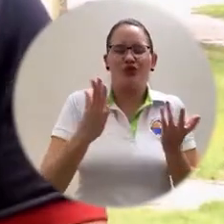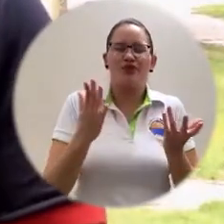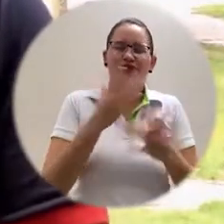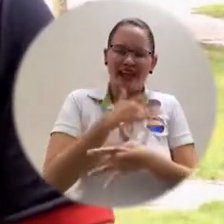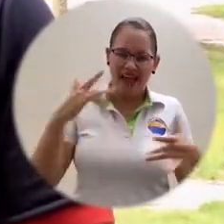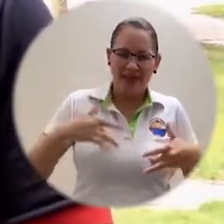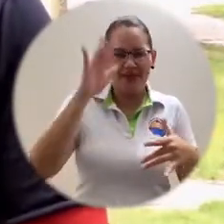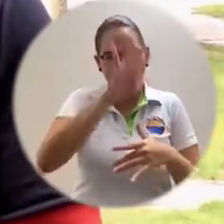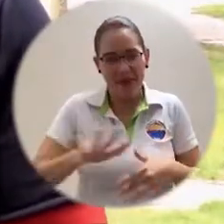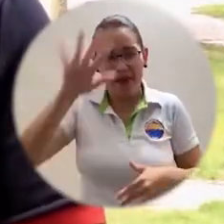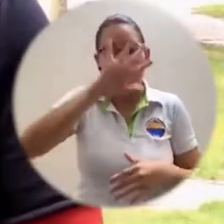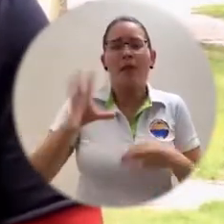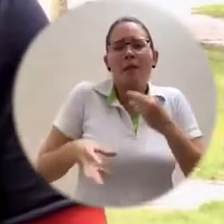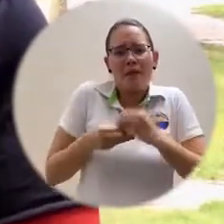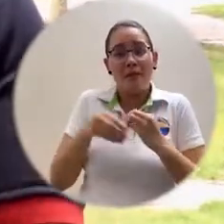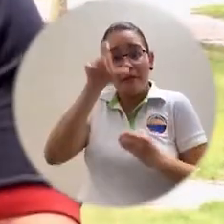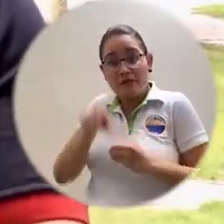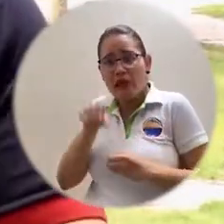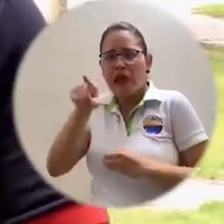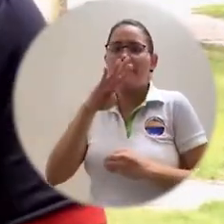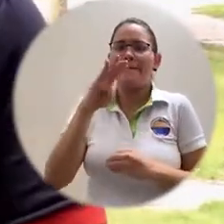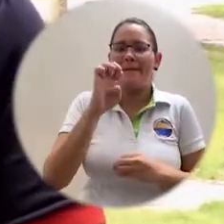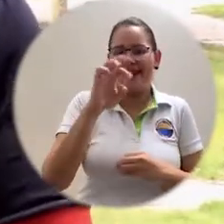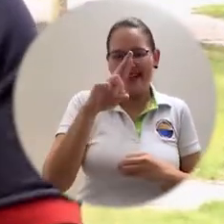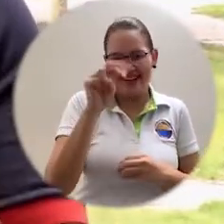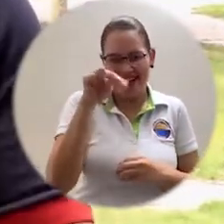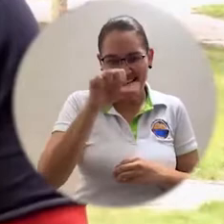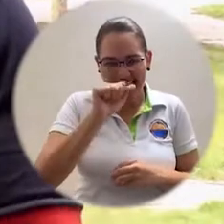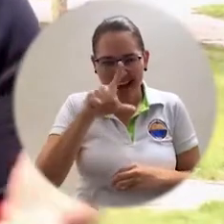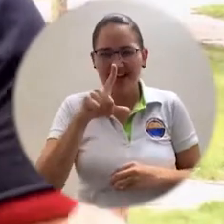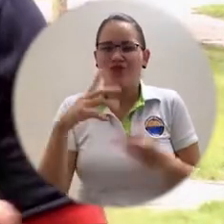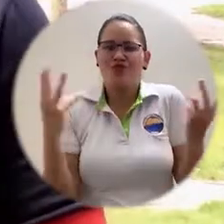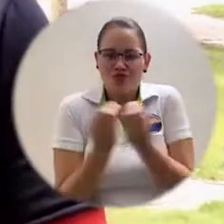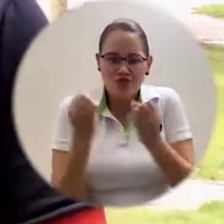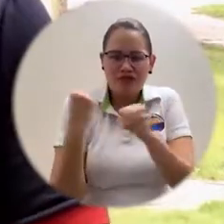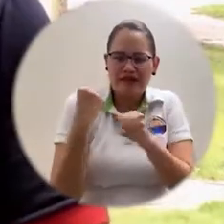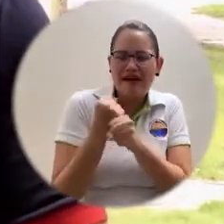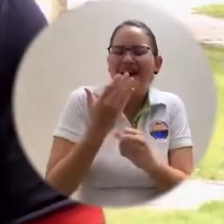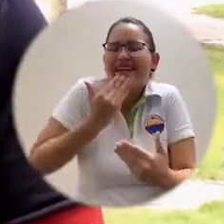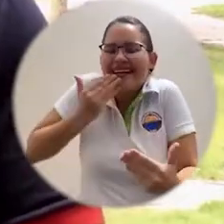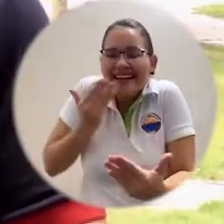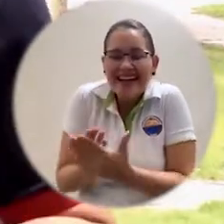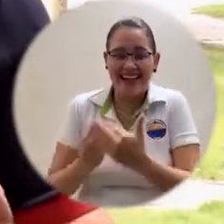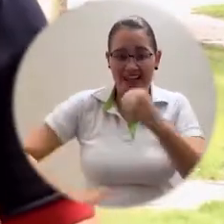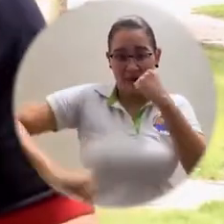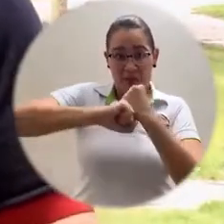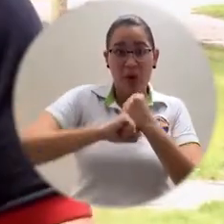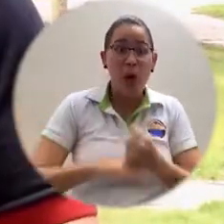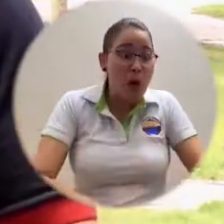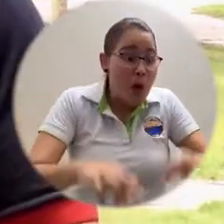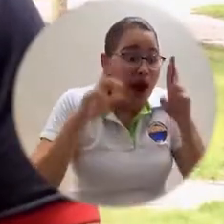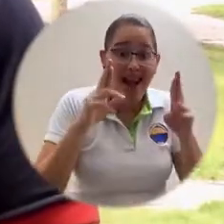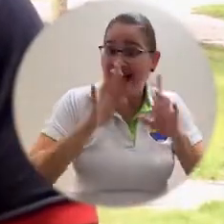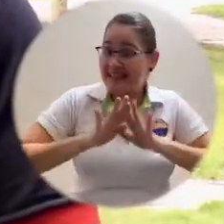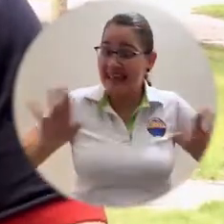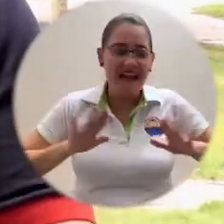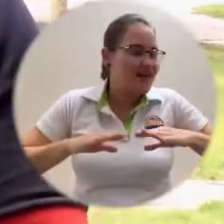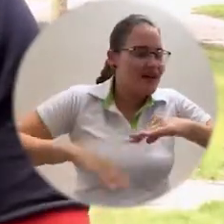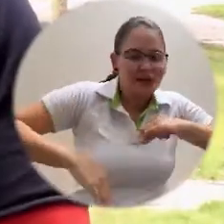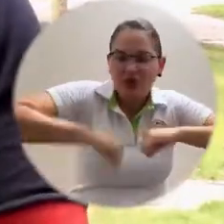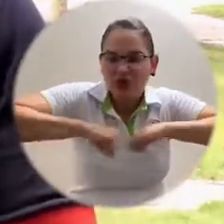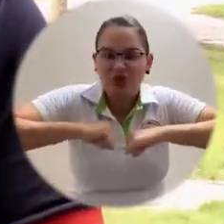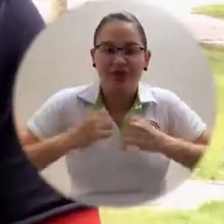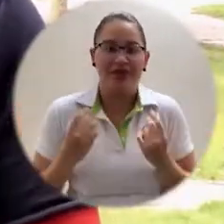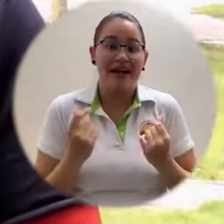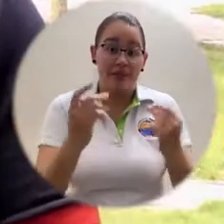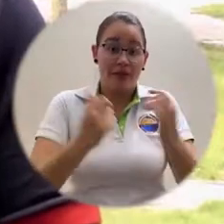el acompañamiento de parte de la Secretaría de Salud Departamental en cabeza del doctor Bernal, el secretario, y su equipo técnico. Muchas gracias y esperamos que entre todos podamos